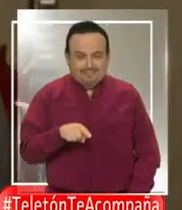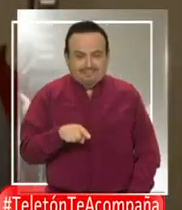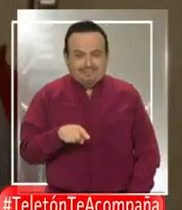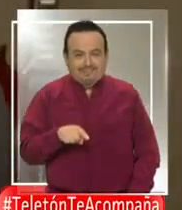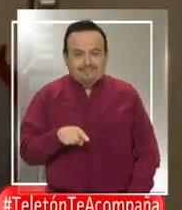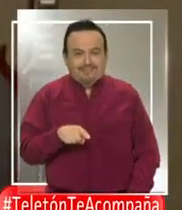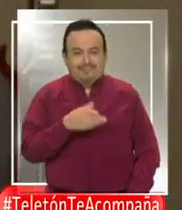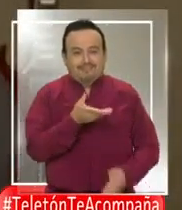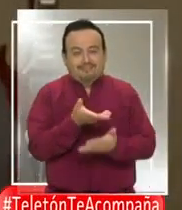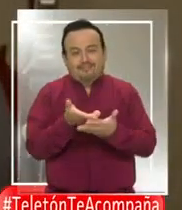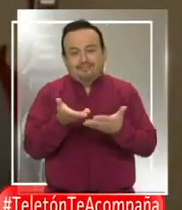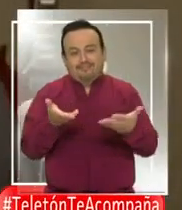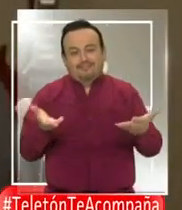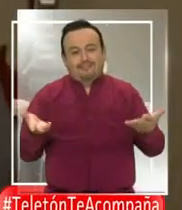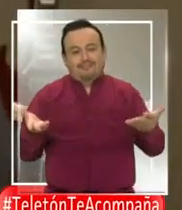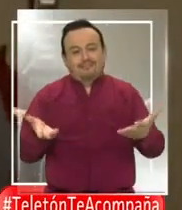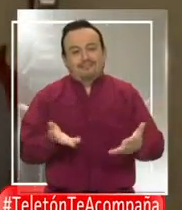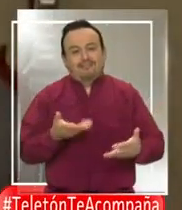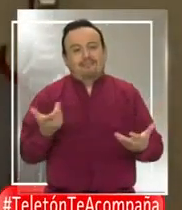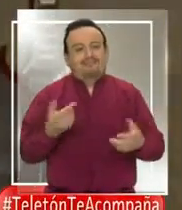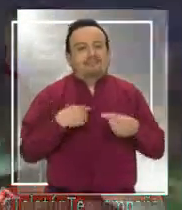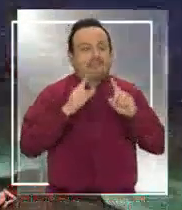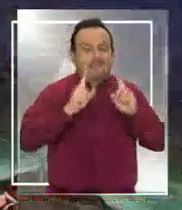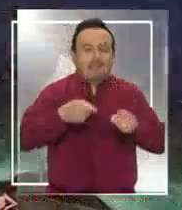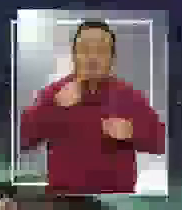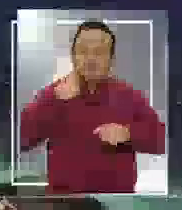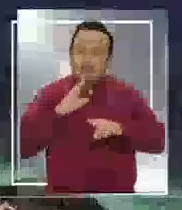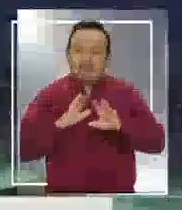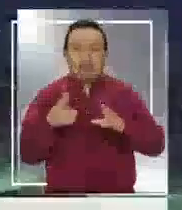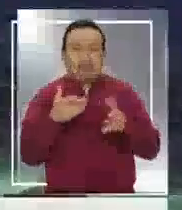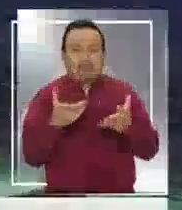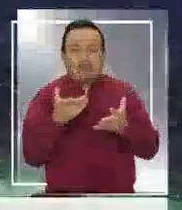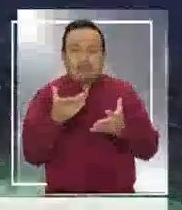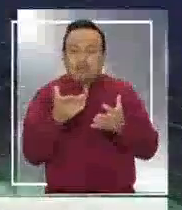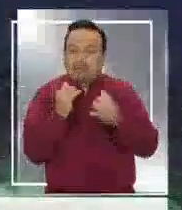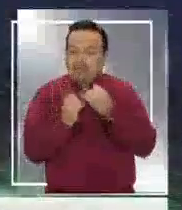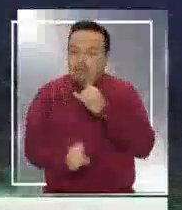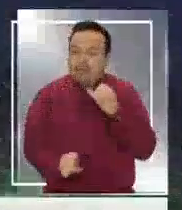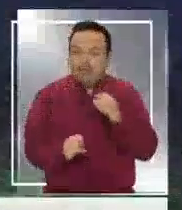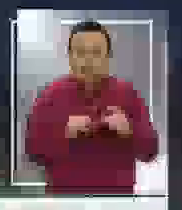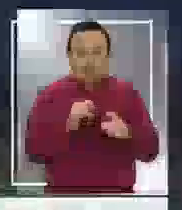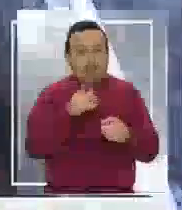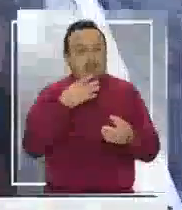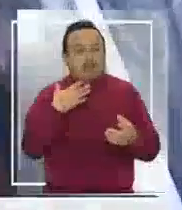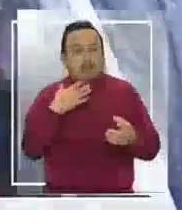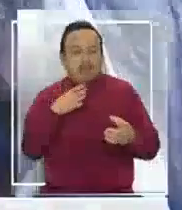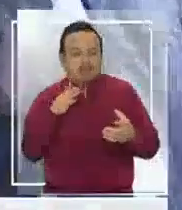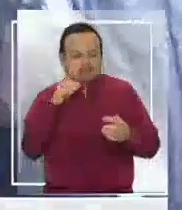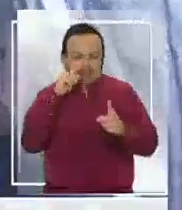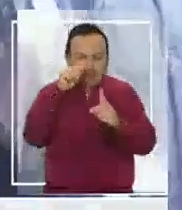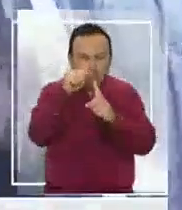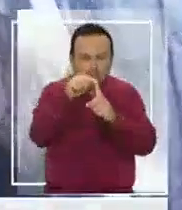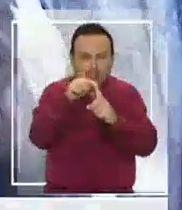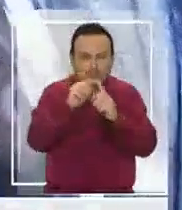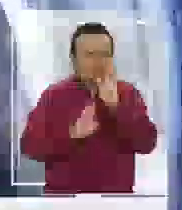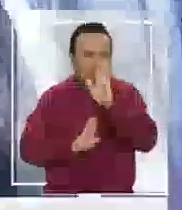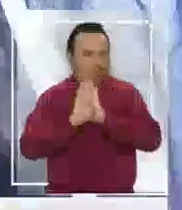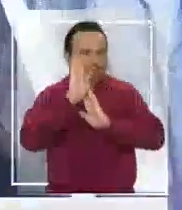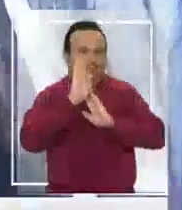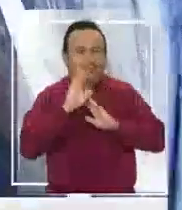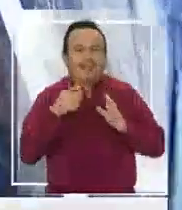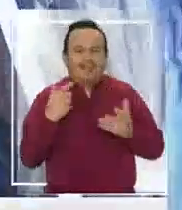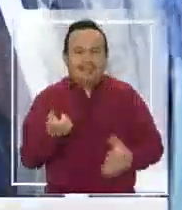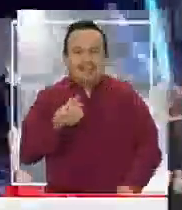poder todas las balas esquivar. Y al final, la meta superó los 34 mil millones de pesos. Los